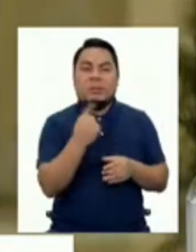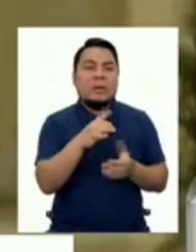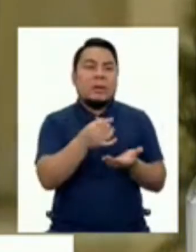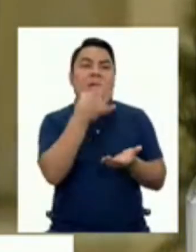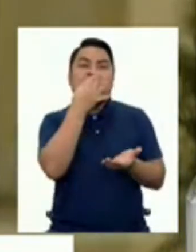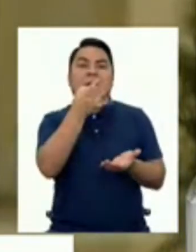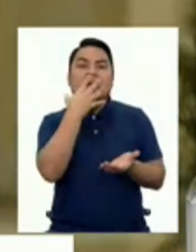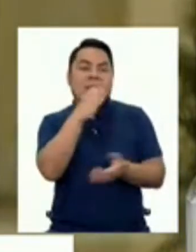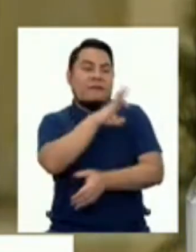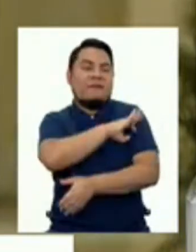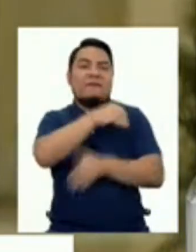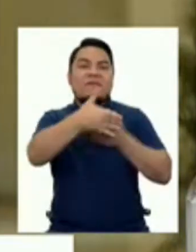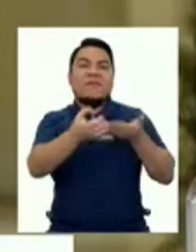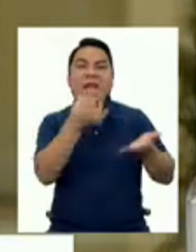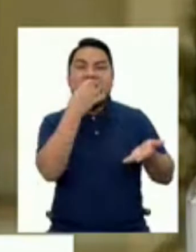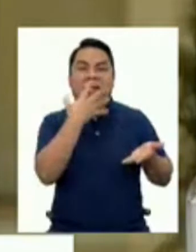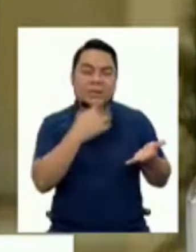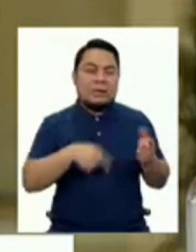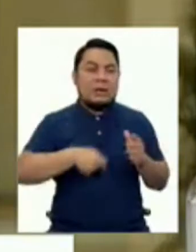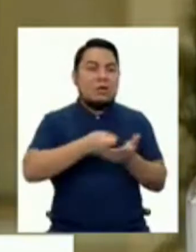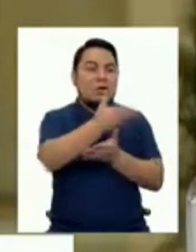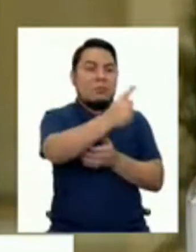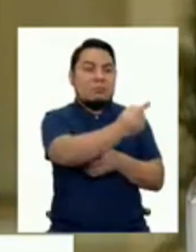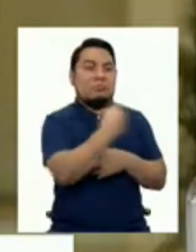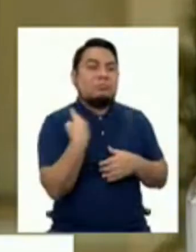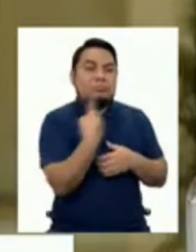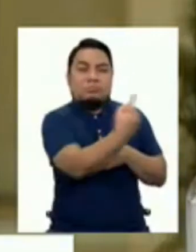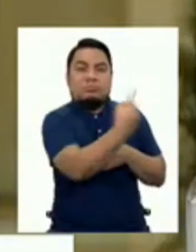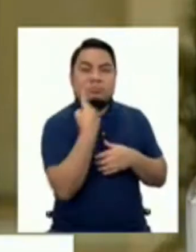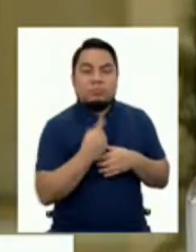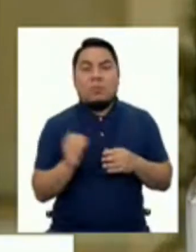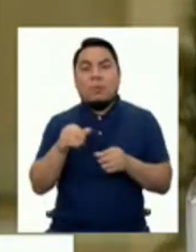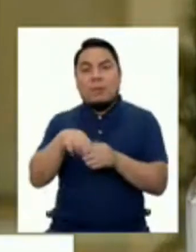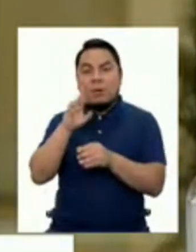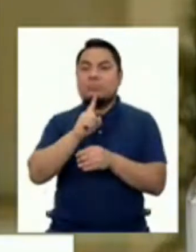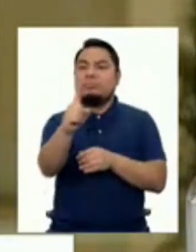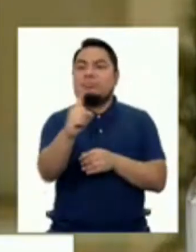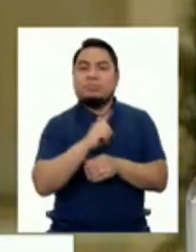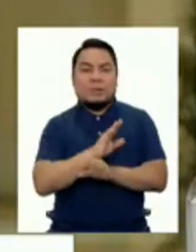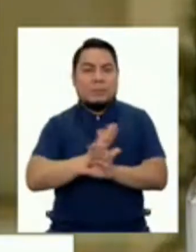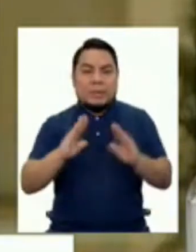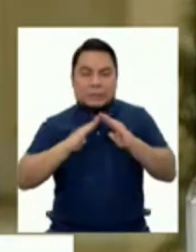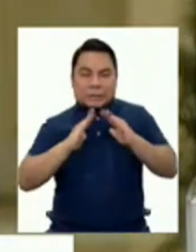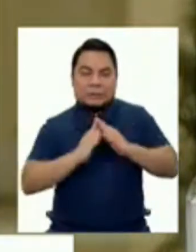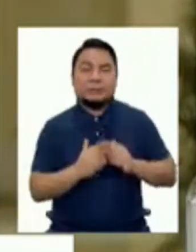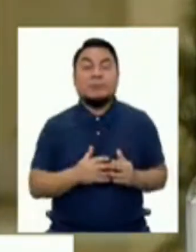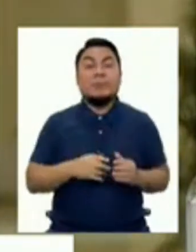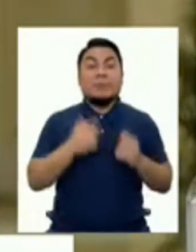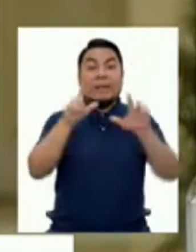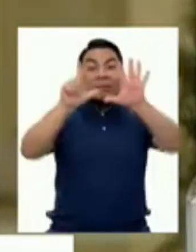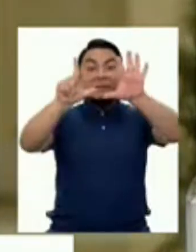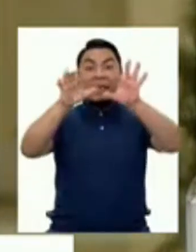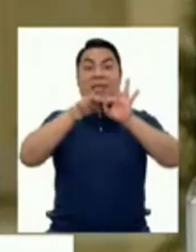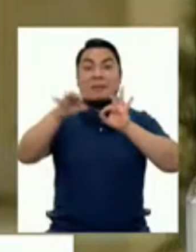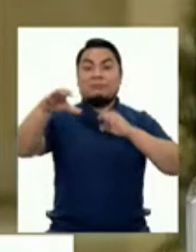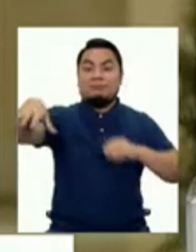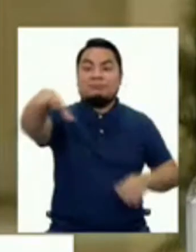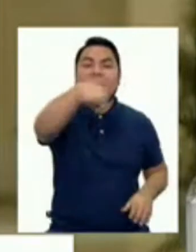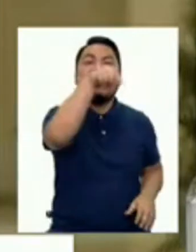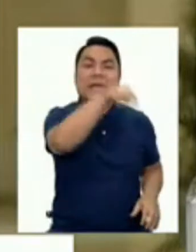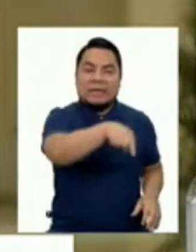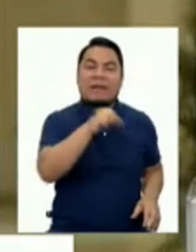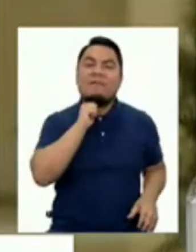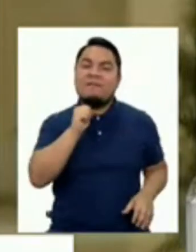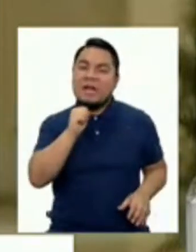remedios en las farmacias o hacer algún trámite bancario. O sea, tenemos que hacer el esfuerzo en esas 7 regiones